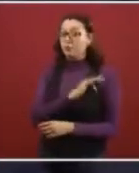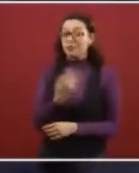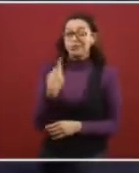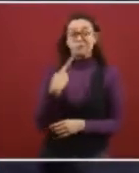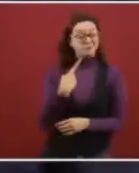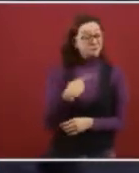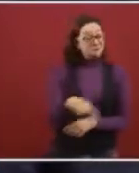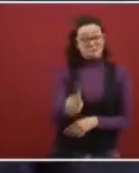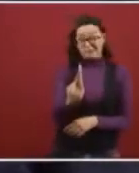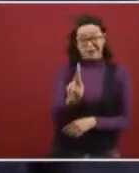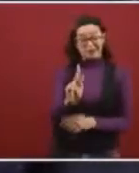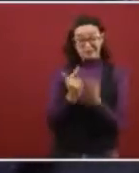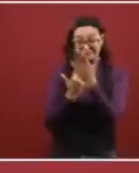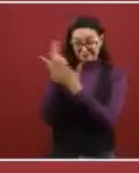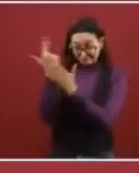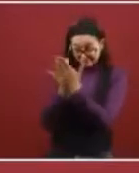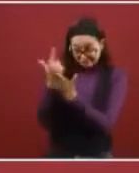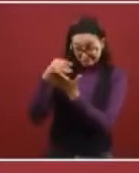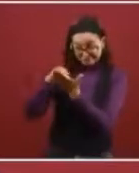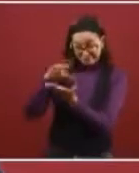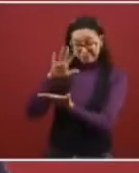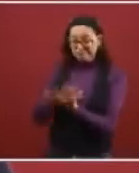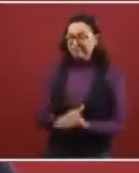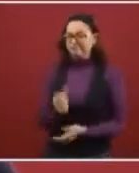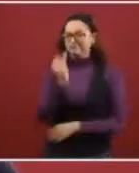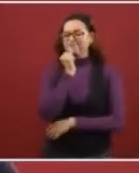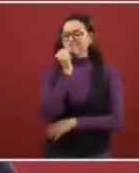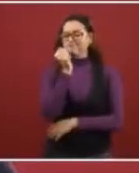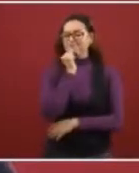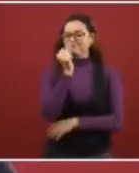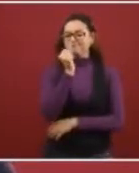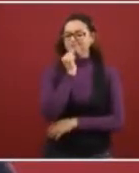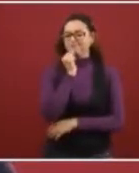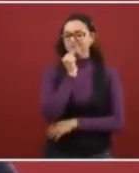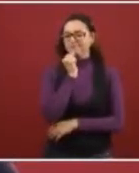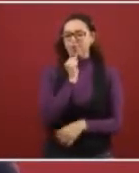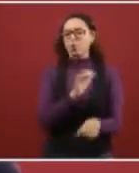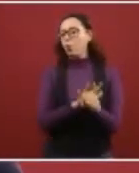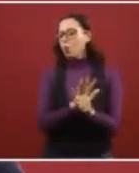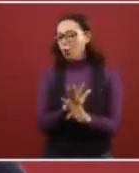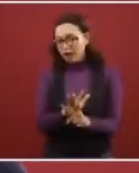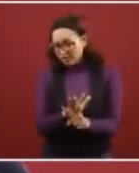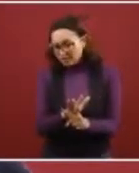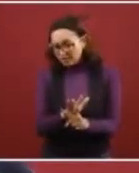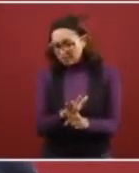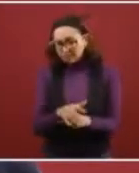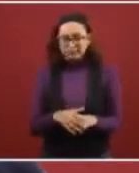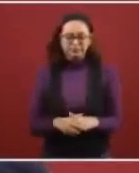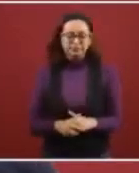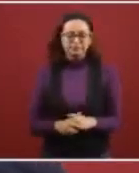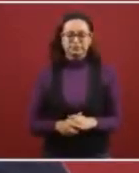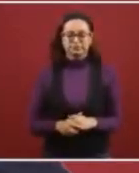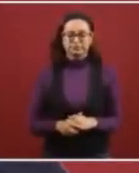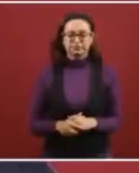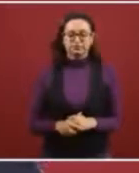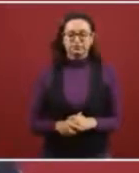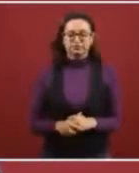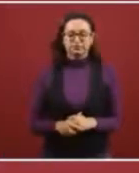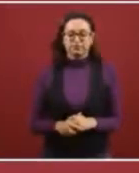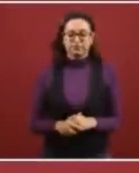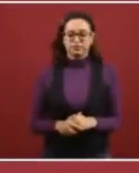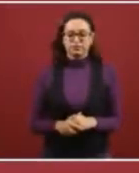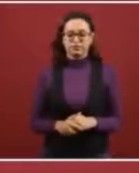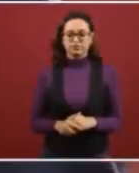cannot no measure. Ha hecho un trabajo. Or they have not done the job of. Para medir el grado